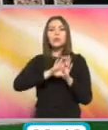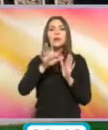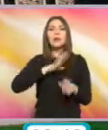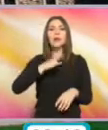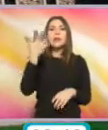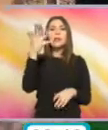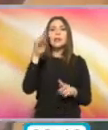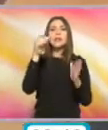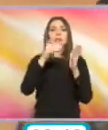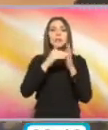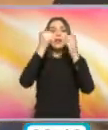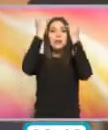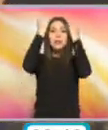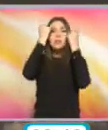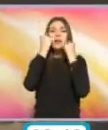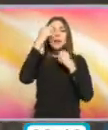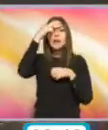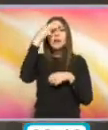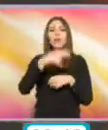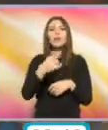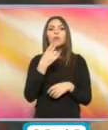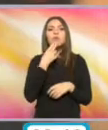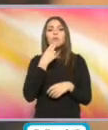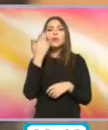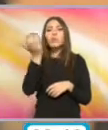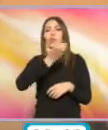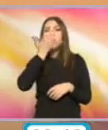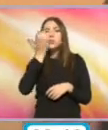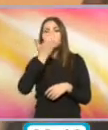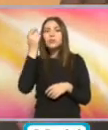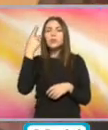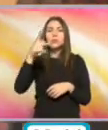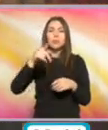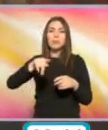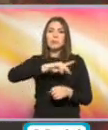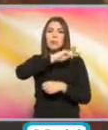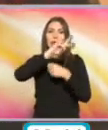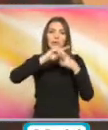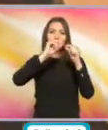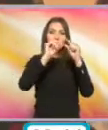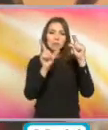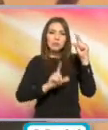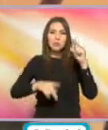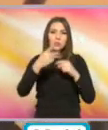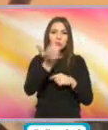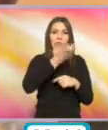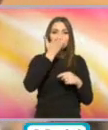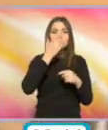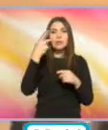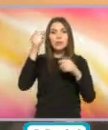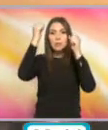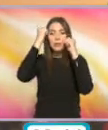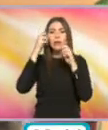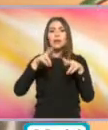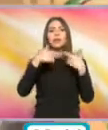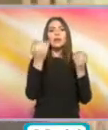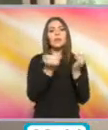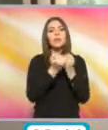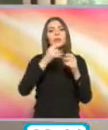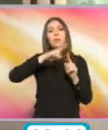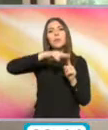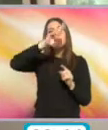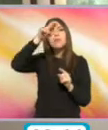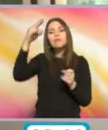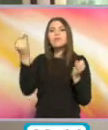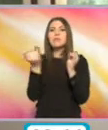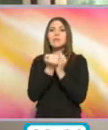máscaras mexicanas usadas en ritos y tradiciones de todo el país. Y también, pues, pinturas de la talla de Diego Rivera y de Rafael Coronel. Así